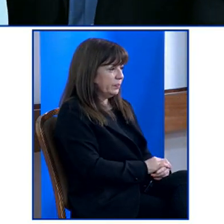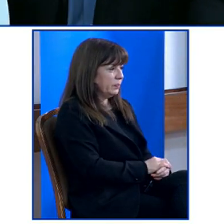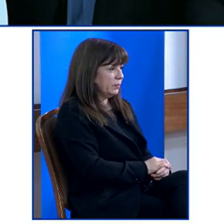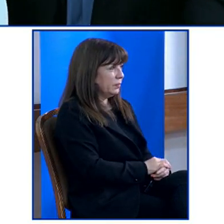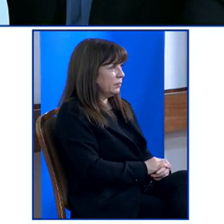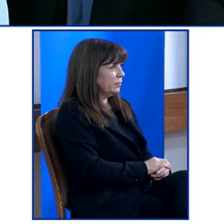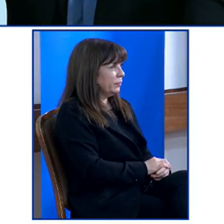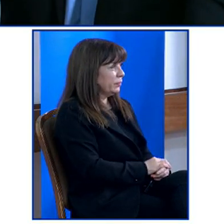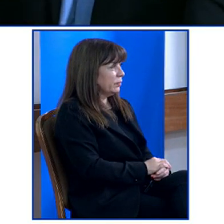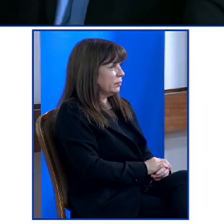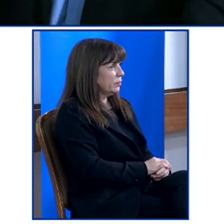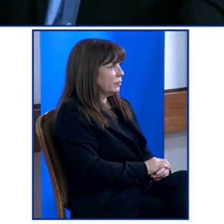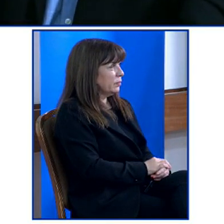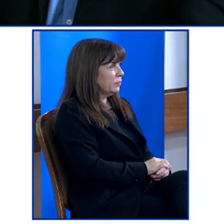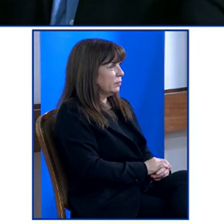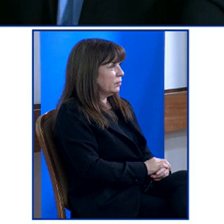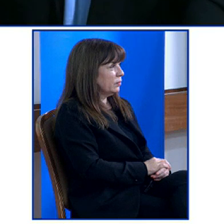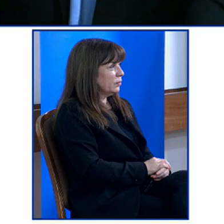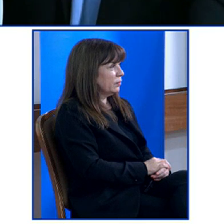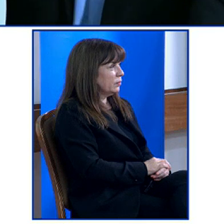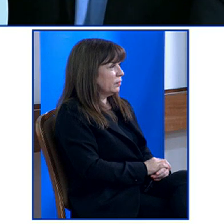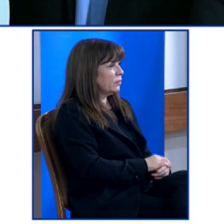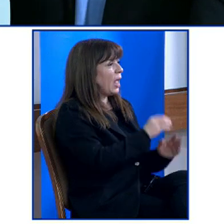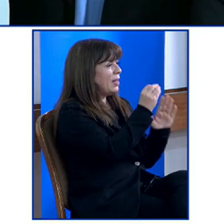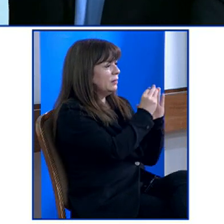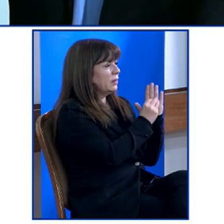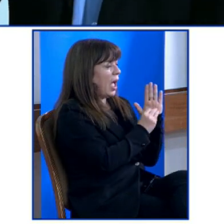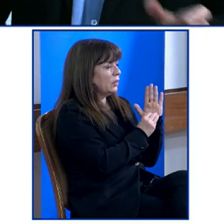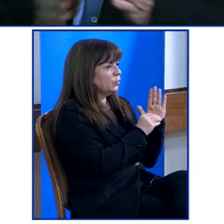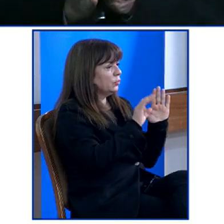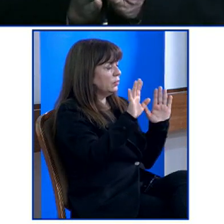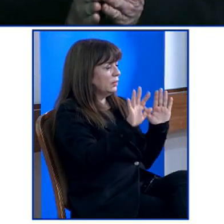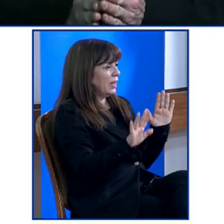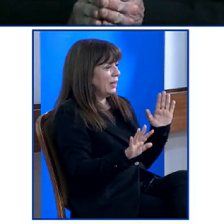Bueno, ¿qué otros datos descriptivos?